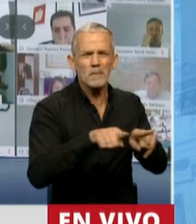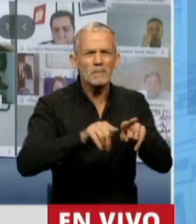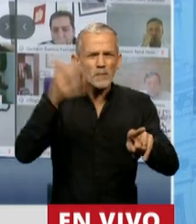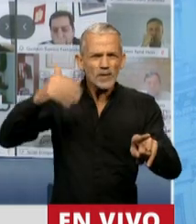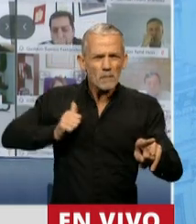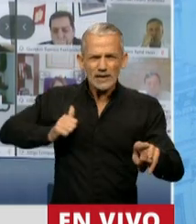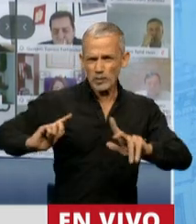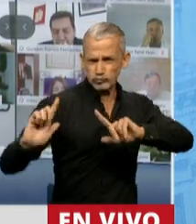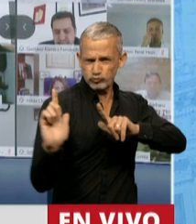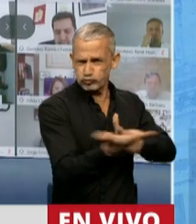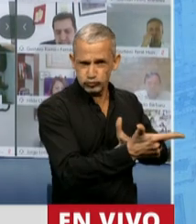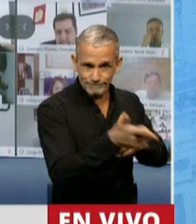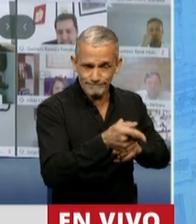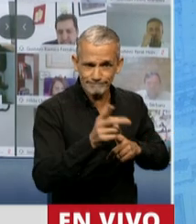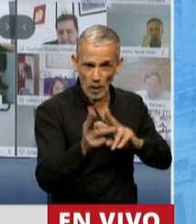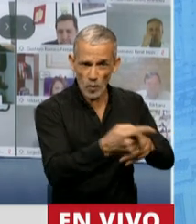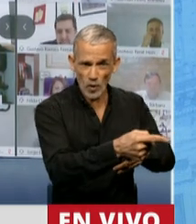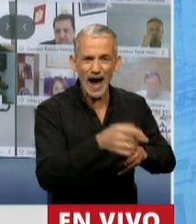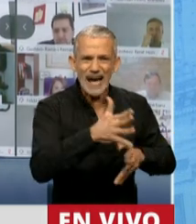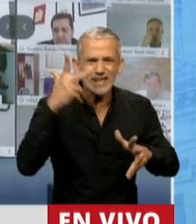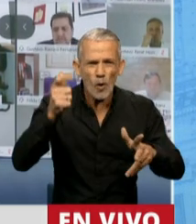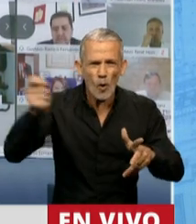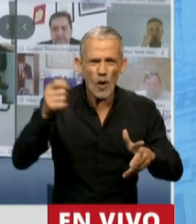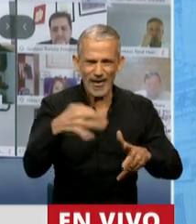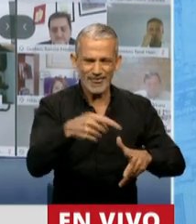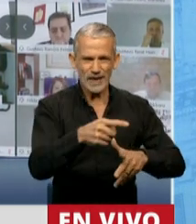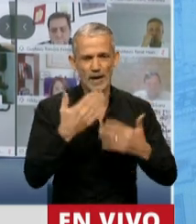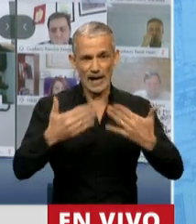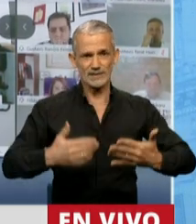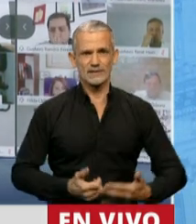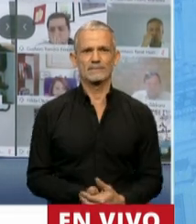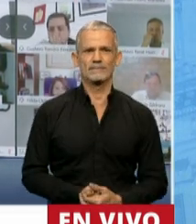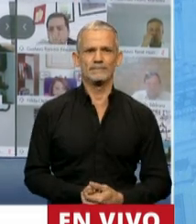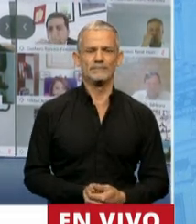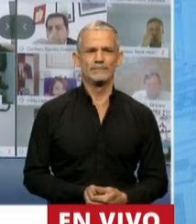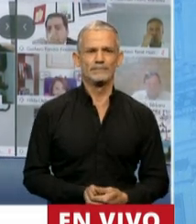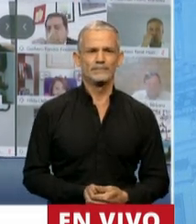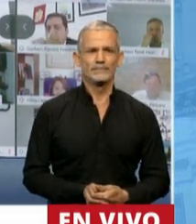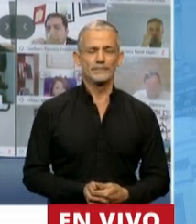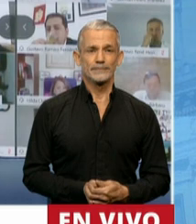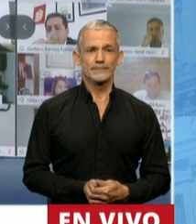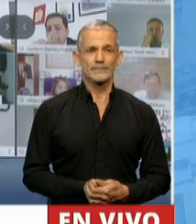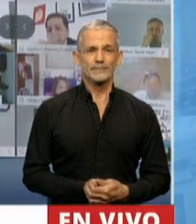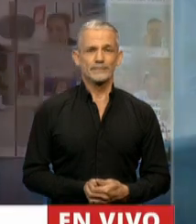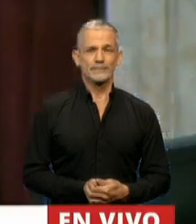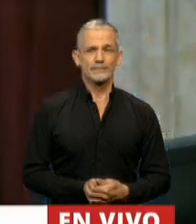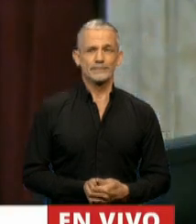se pretende Es que así se lo juzg gracias gracias diputada